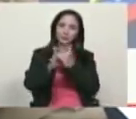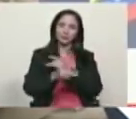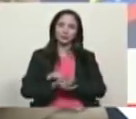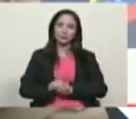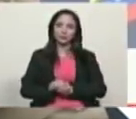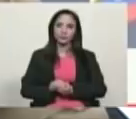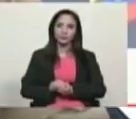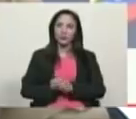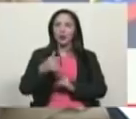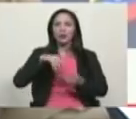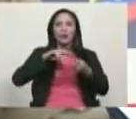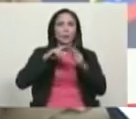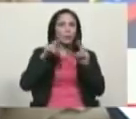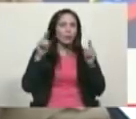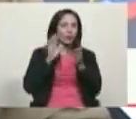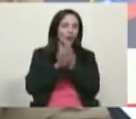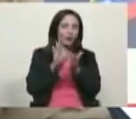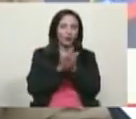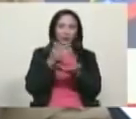Somos un pueblo de paz.